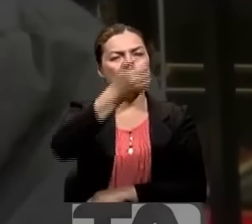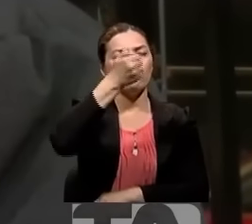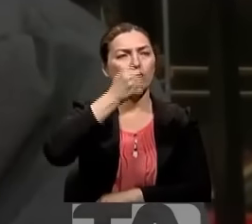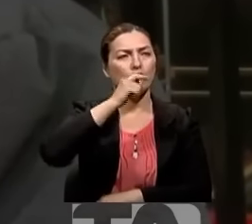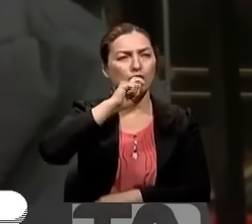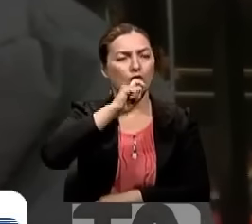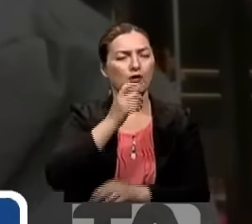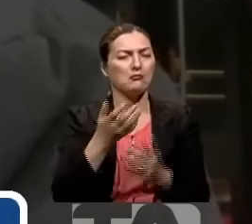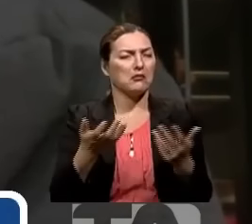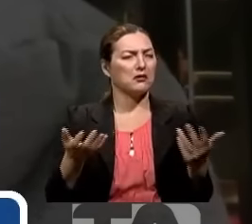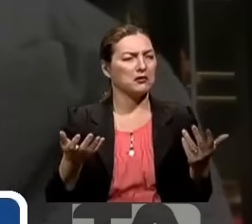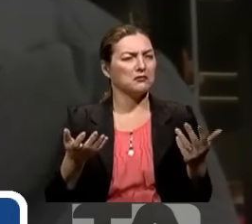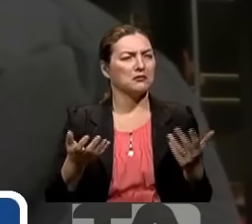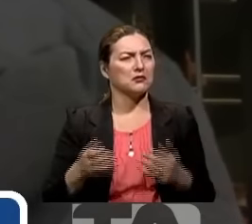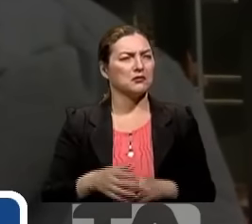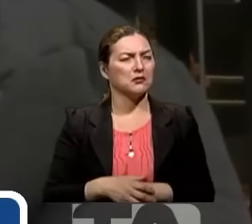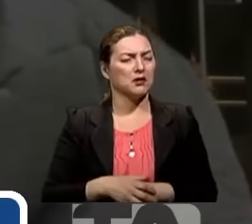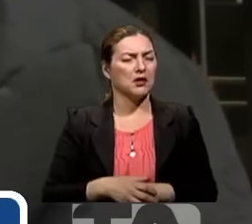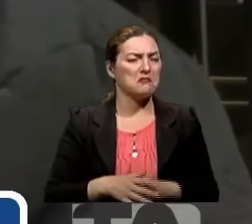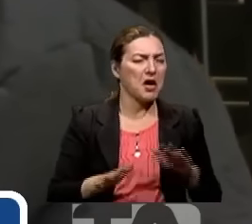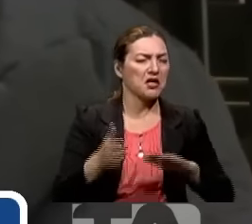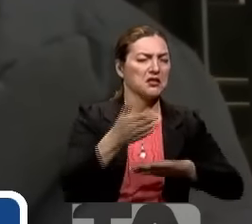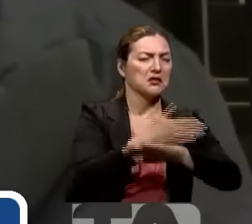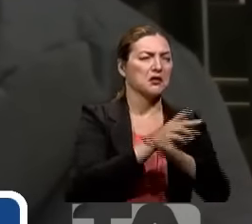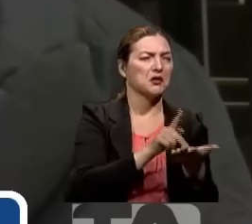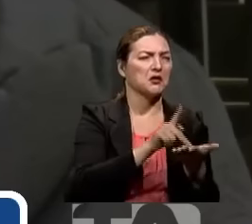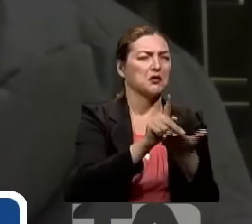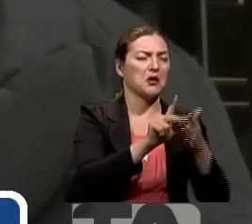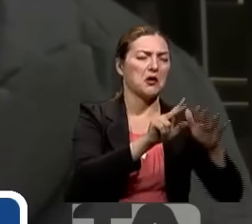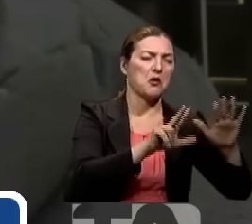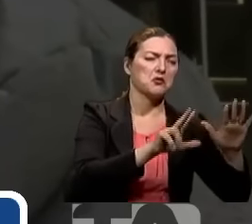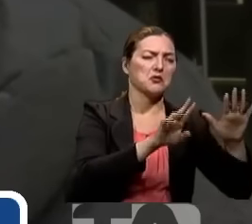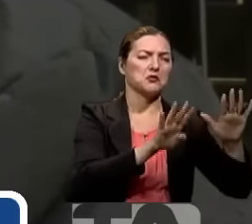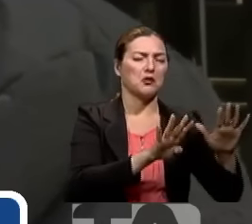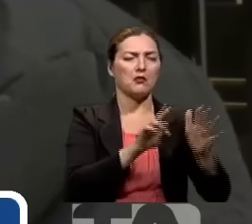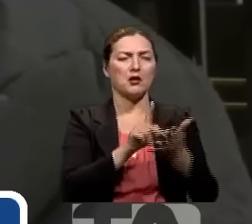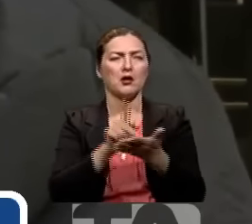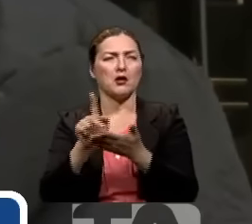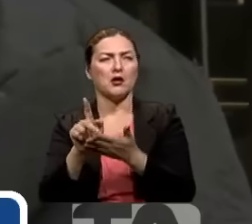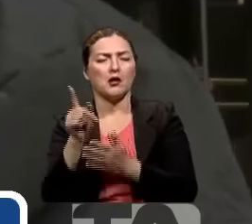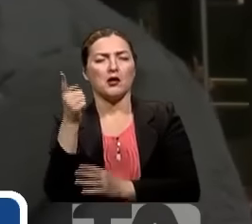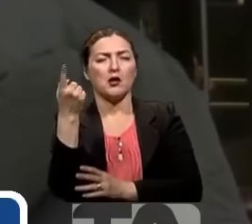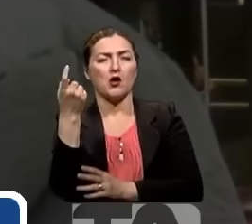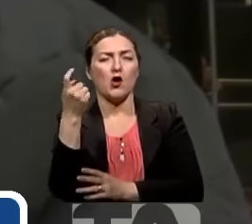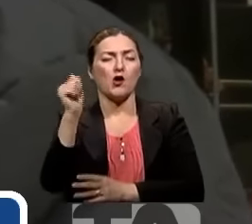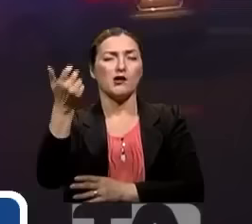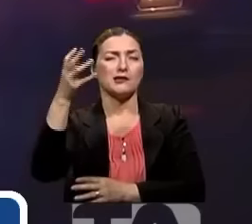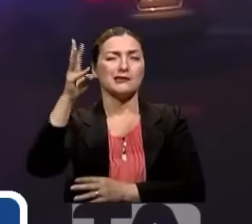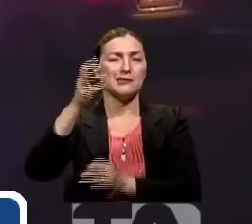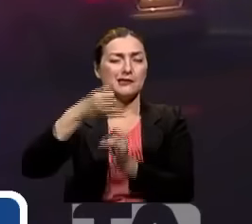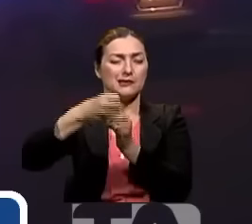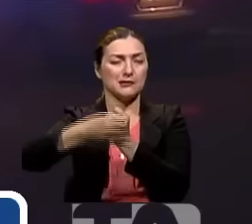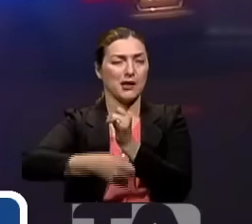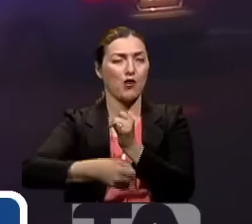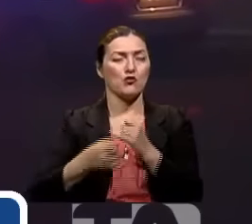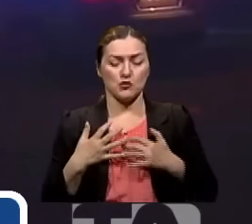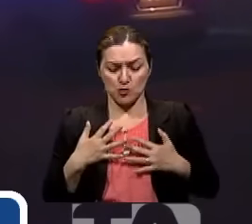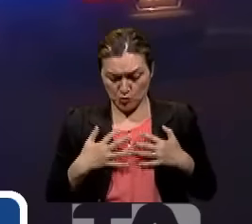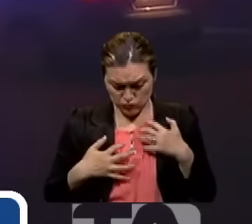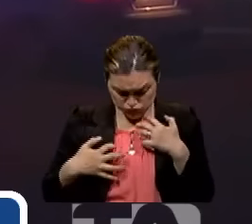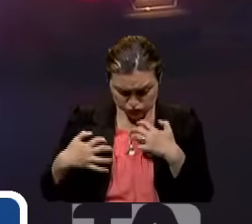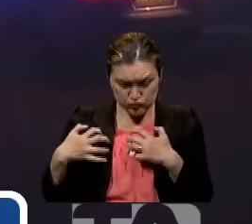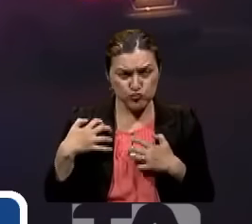eso. Sí, pagábamos nosotros más antes. 8, 9, ahorita se venga pagando 11 con 16 centavos. La indignación también